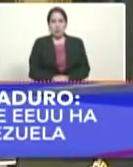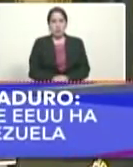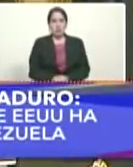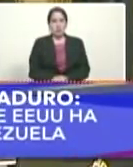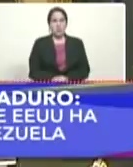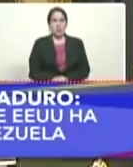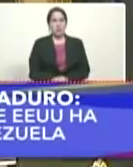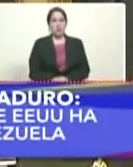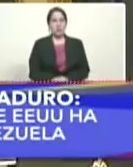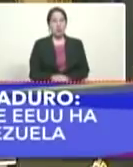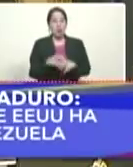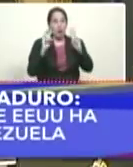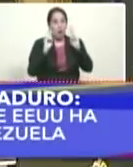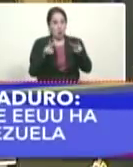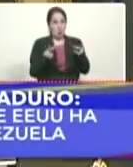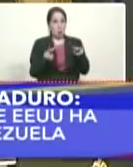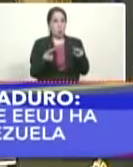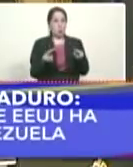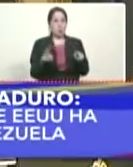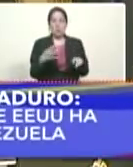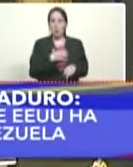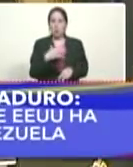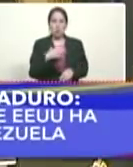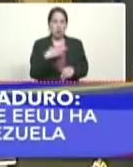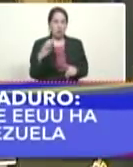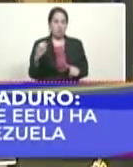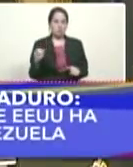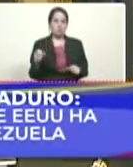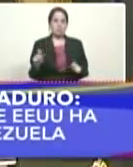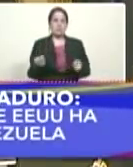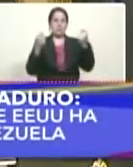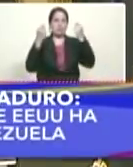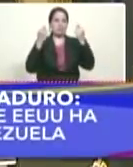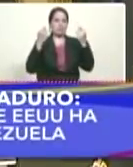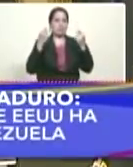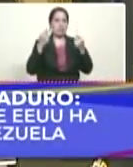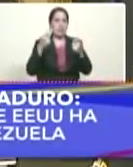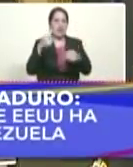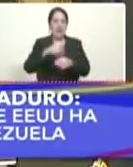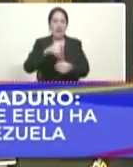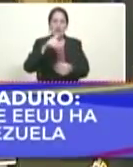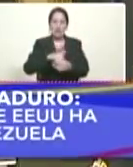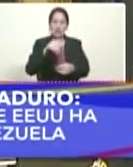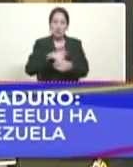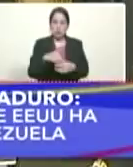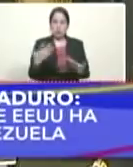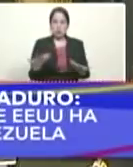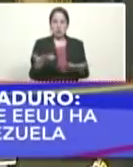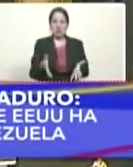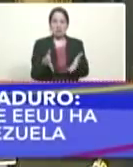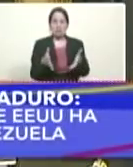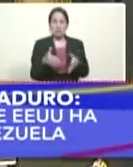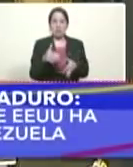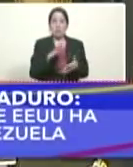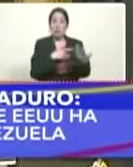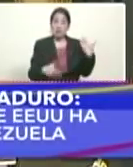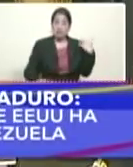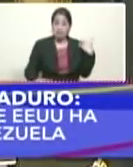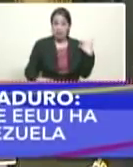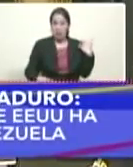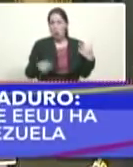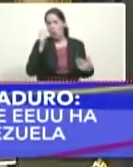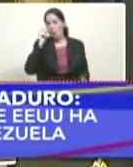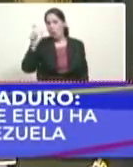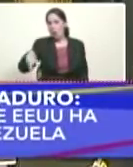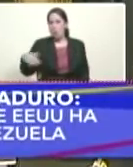cuando se dieron cuenta que no nos pudieron ganar las elecciones presidenciales john bolton dirigió el atentado para asesinarme